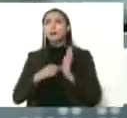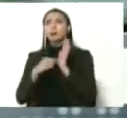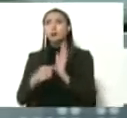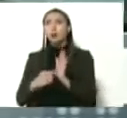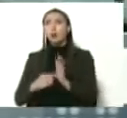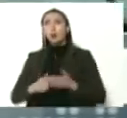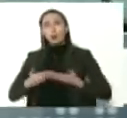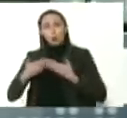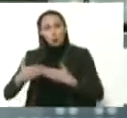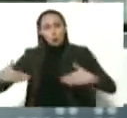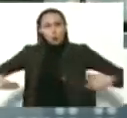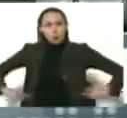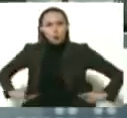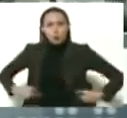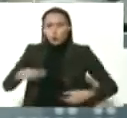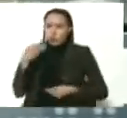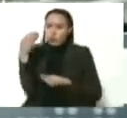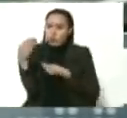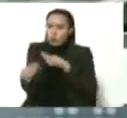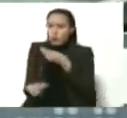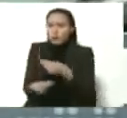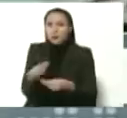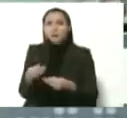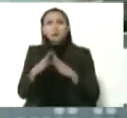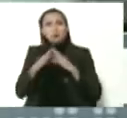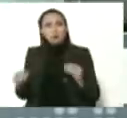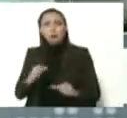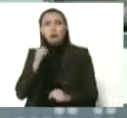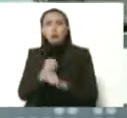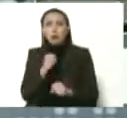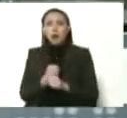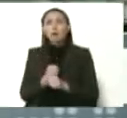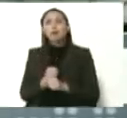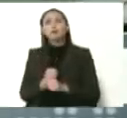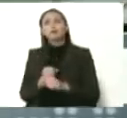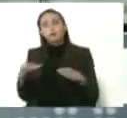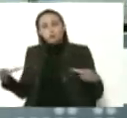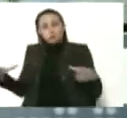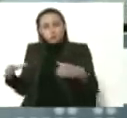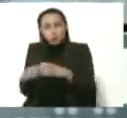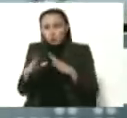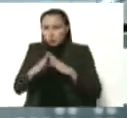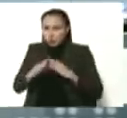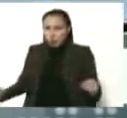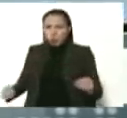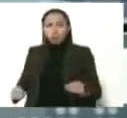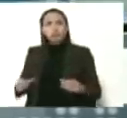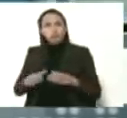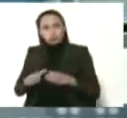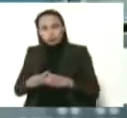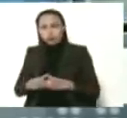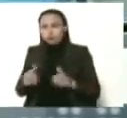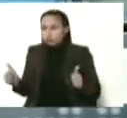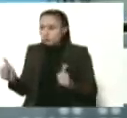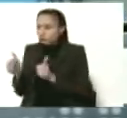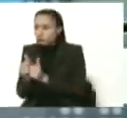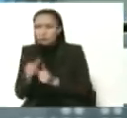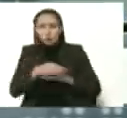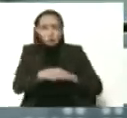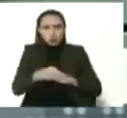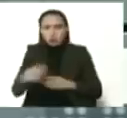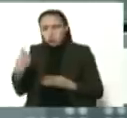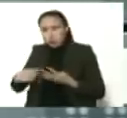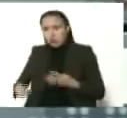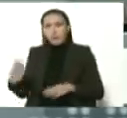esfuerzo, ahí están, por supuesto, los trabajadores de la corporación, todo el equipo conjunto, gobierno nacional, regional, municipal, pero